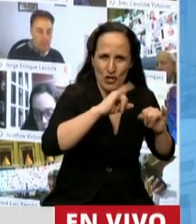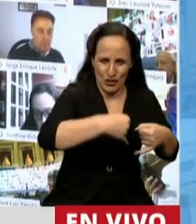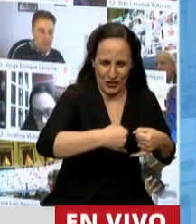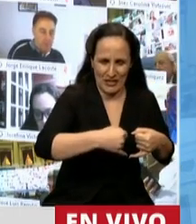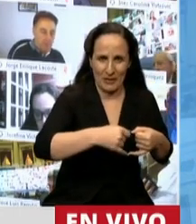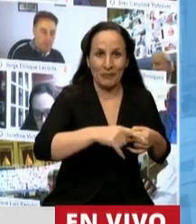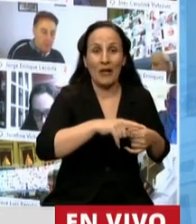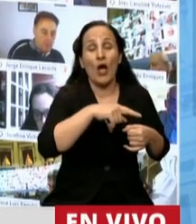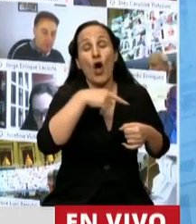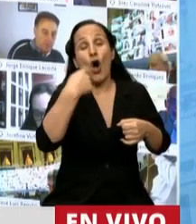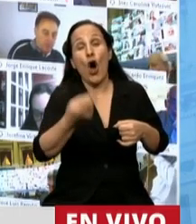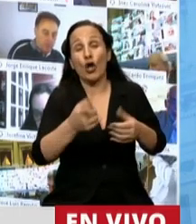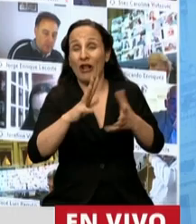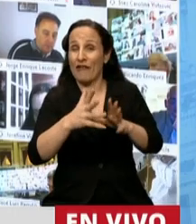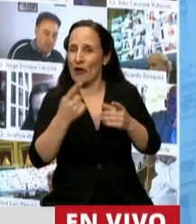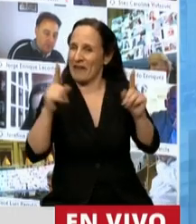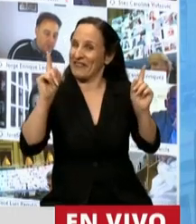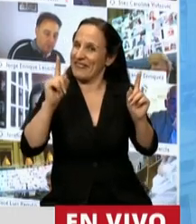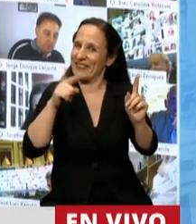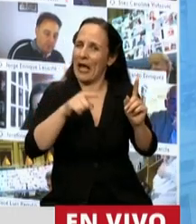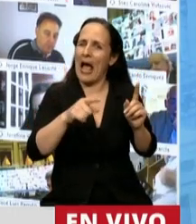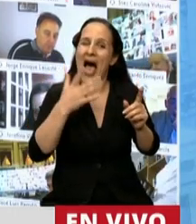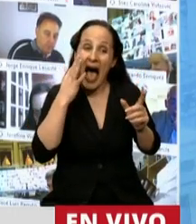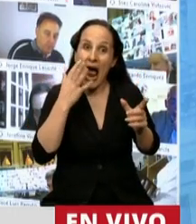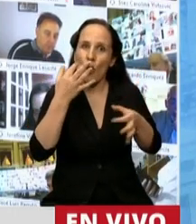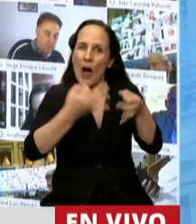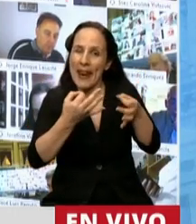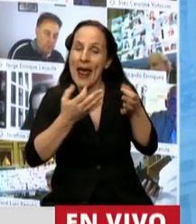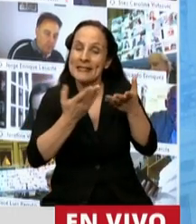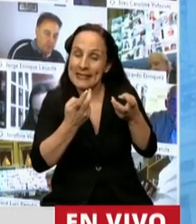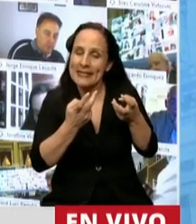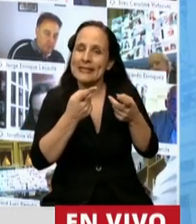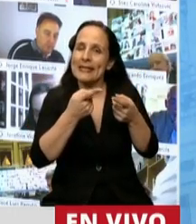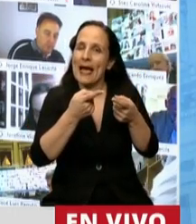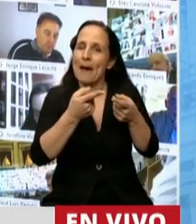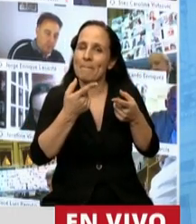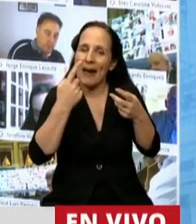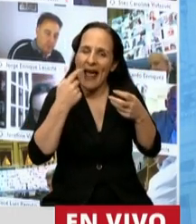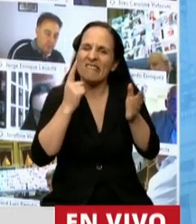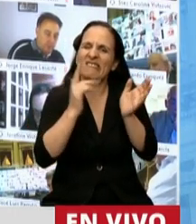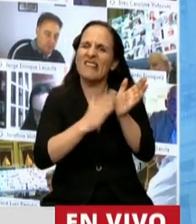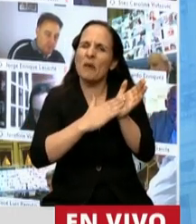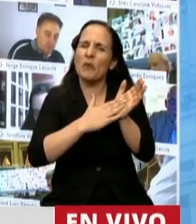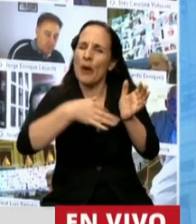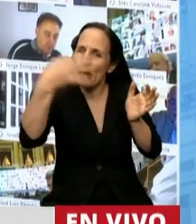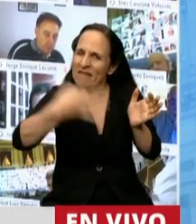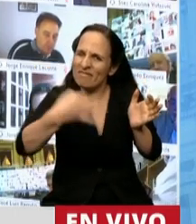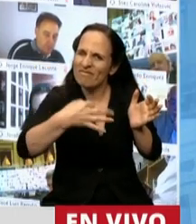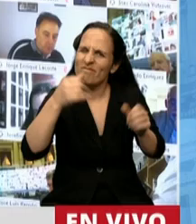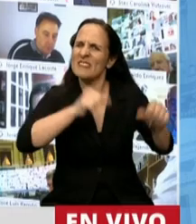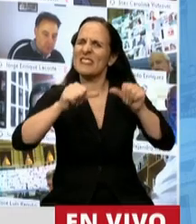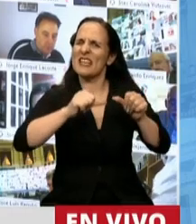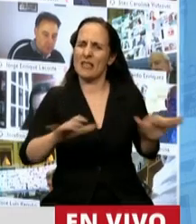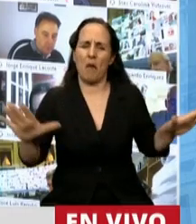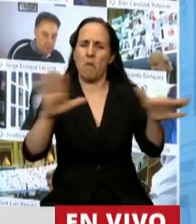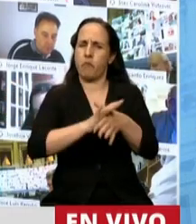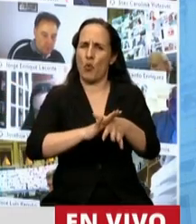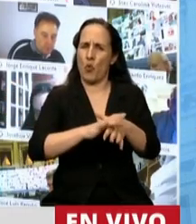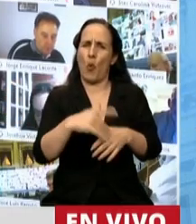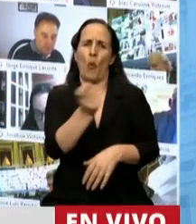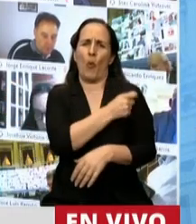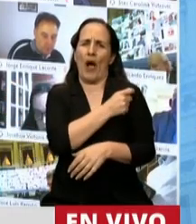otra es omitir alguno de los pasos y análisis necesarios para evaluar la evidencia científica y bioética que permita comprobar la